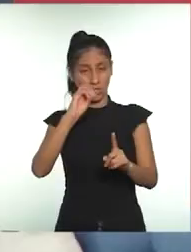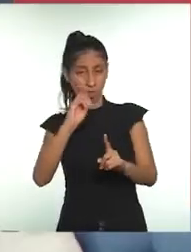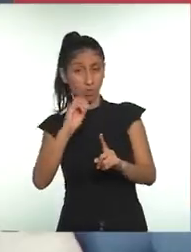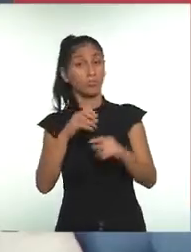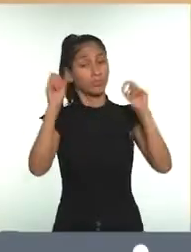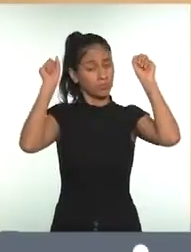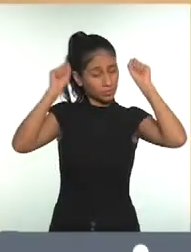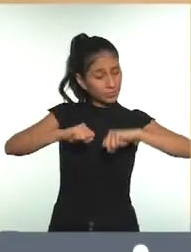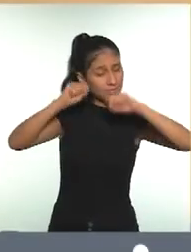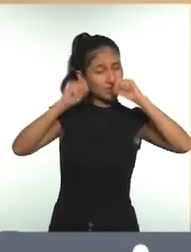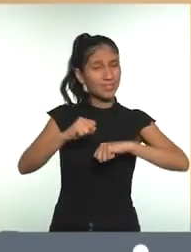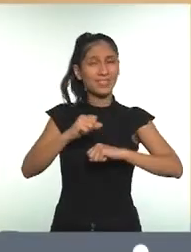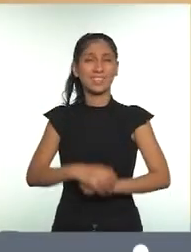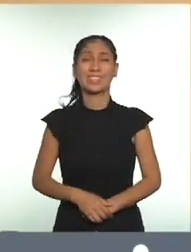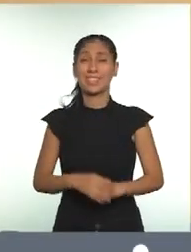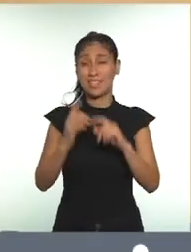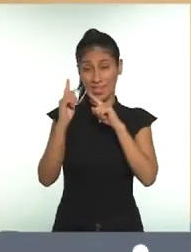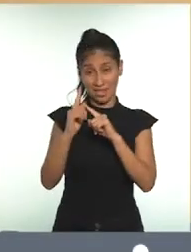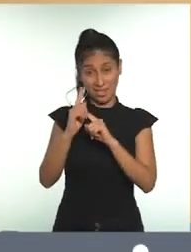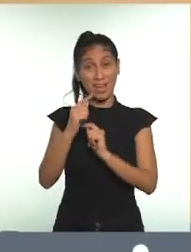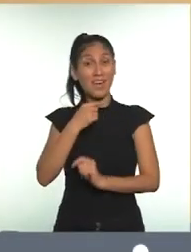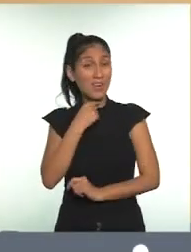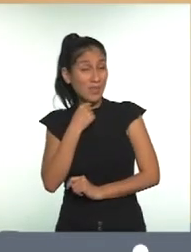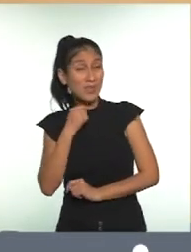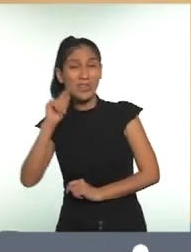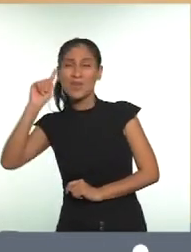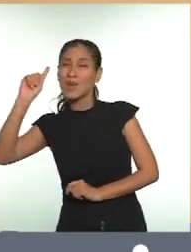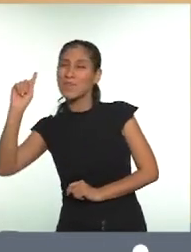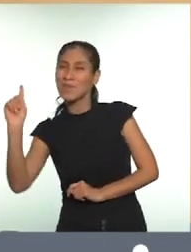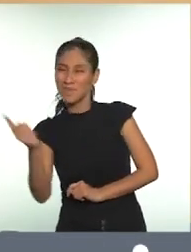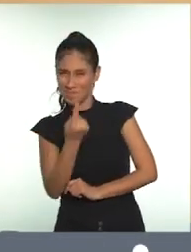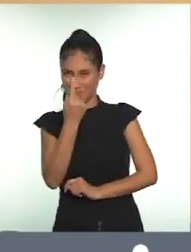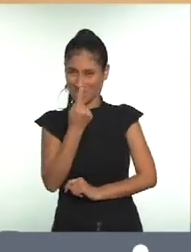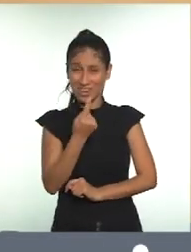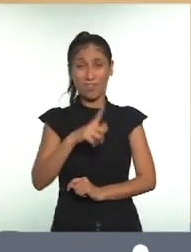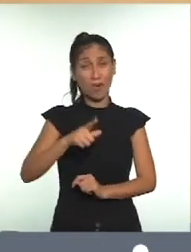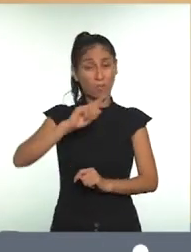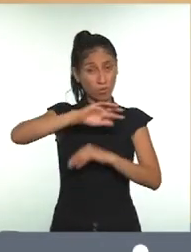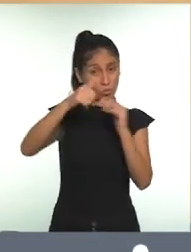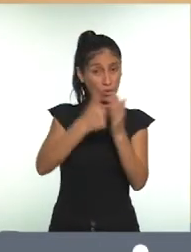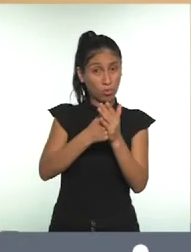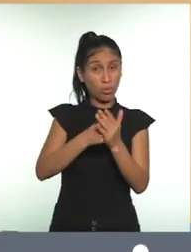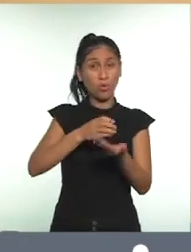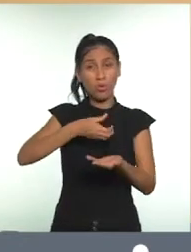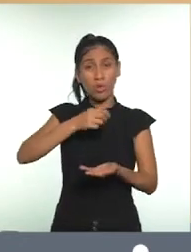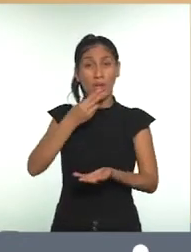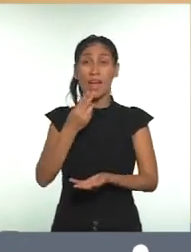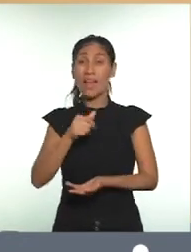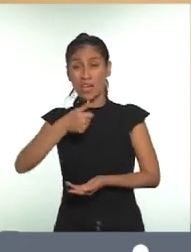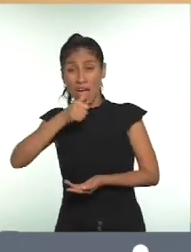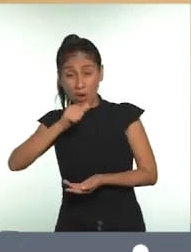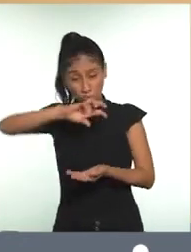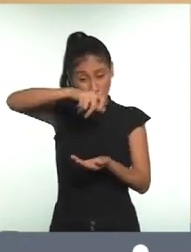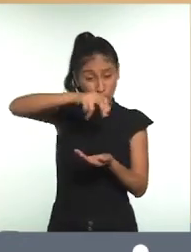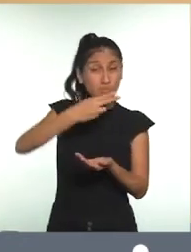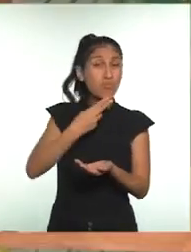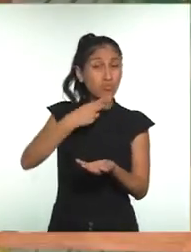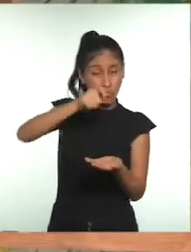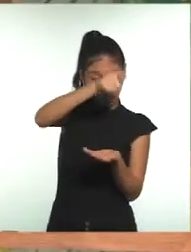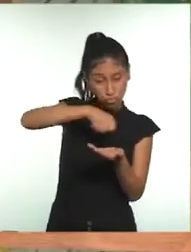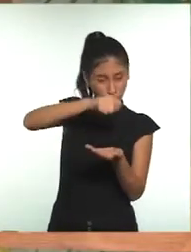él está haciendo. Claro que sí. Ella fue la primera en desterrar las bebidas con alto nivel de azúcar de la